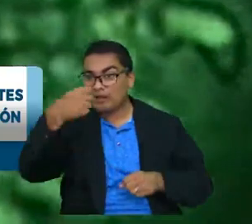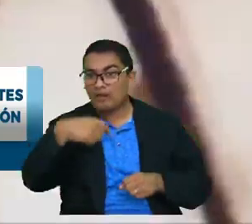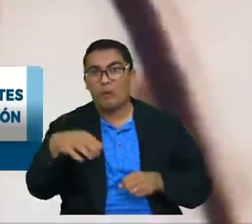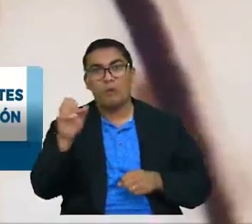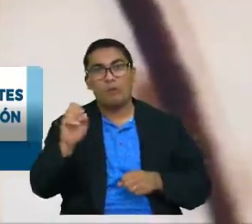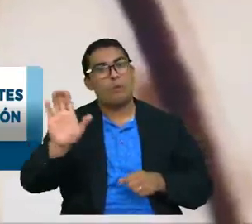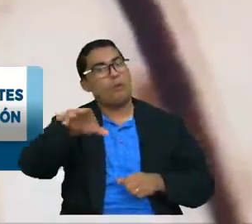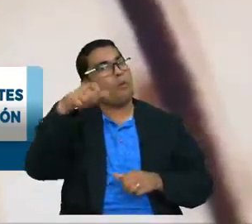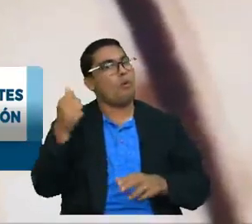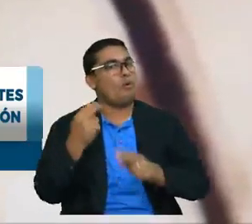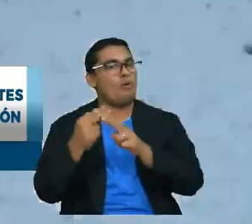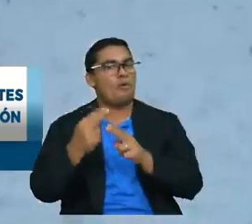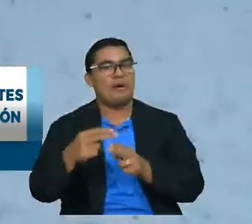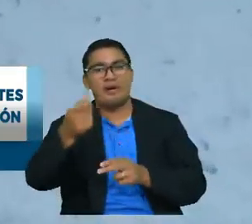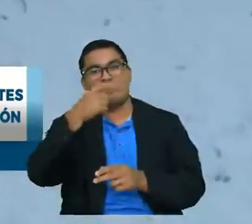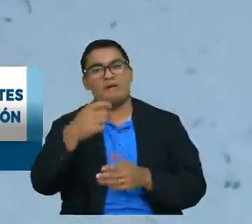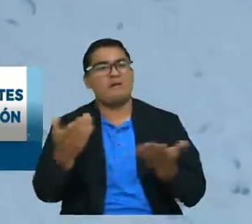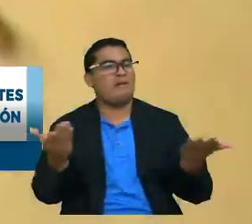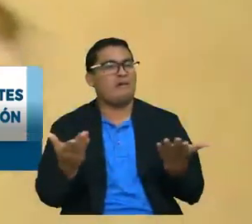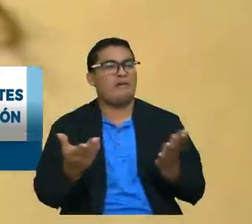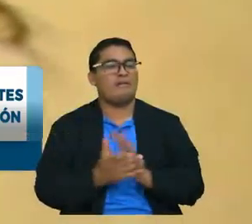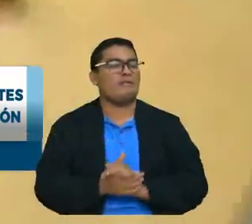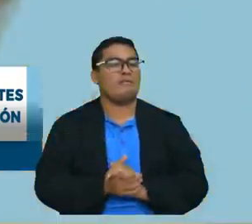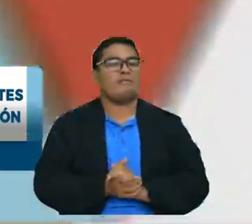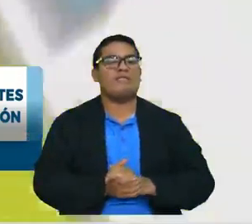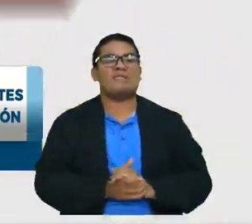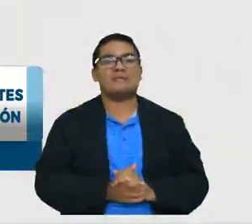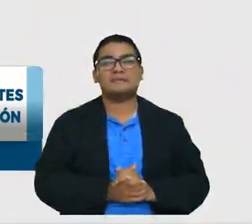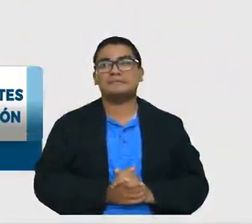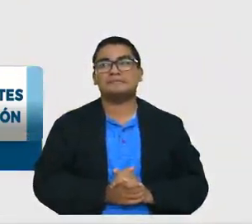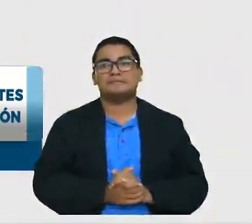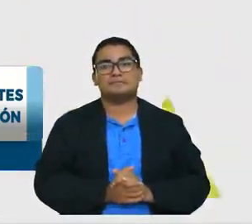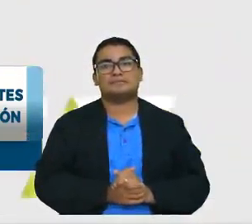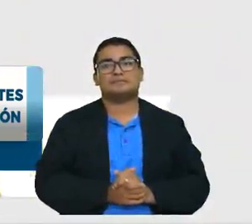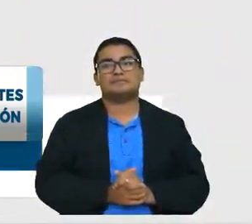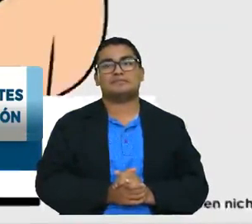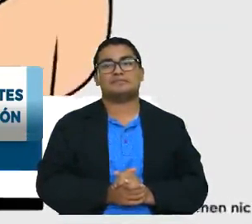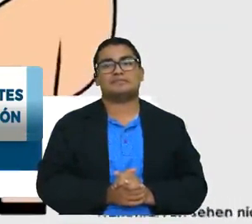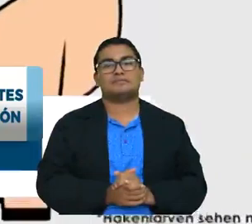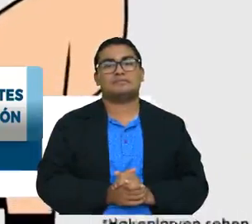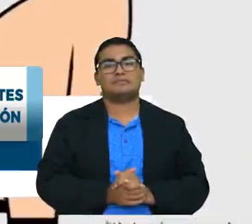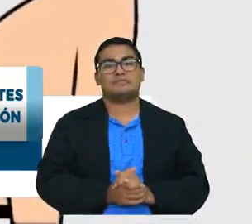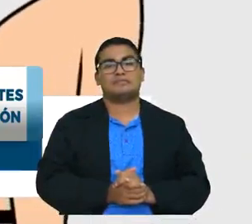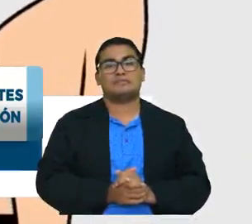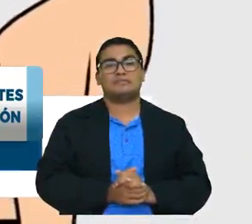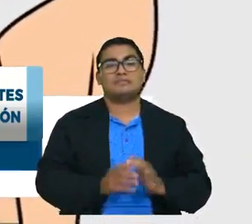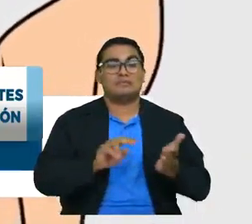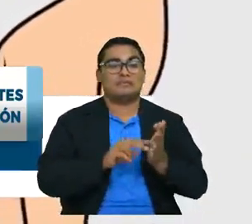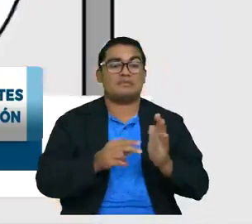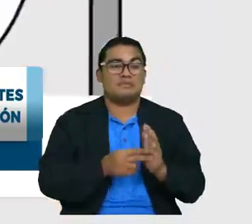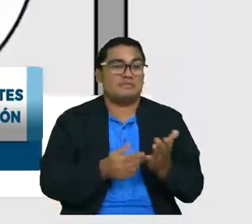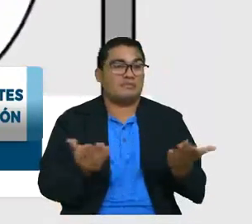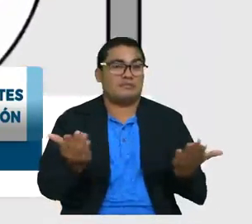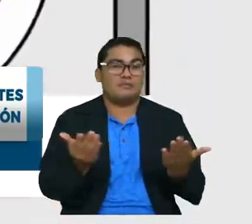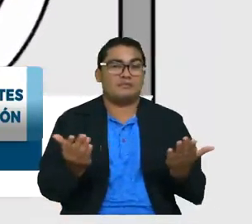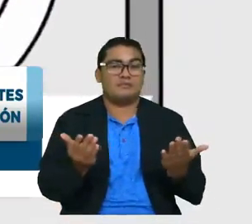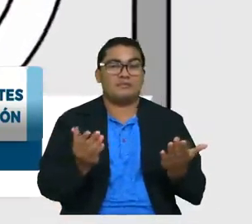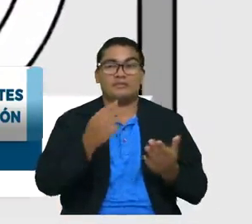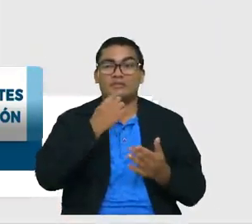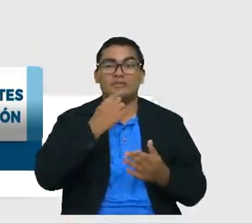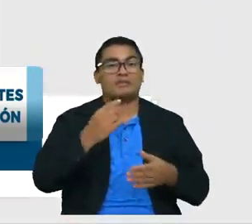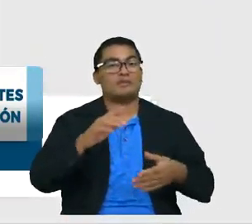fuerte. ¿Pasa eso, doctor? De hecho, no es que sea más fuerte, sino que va adecuado orientado al